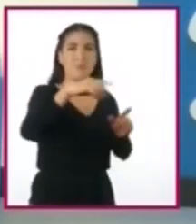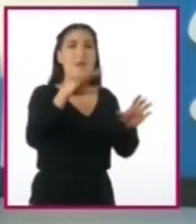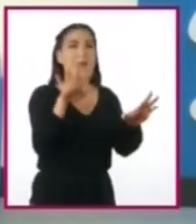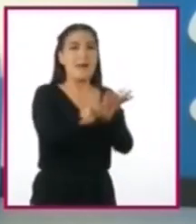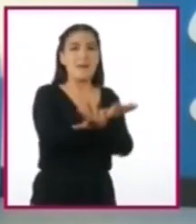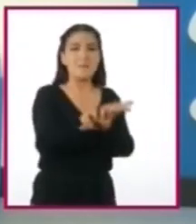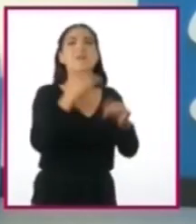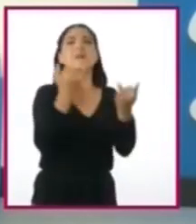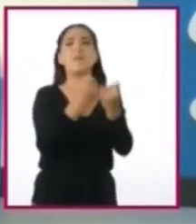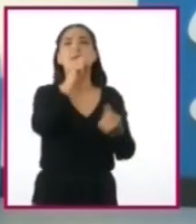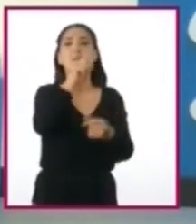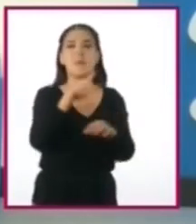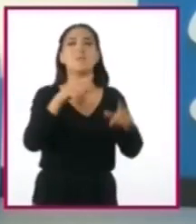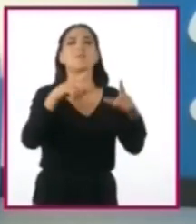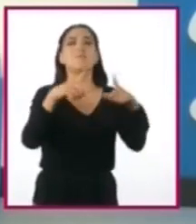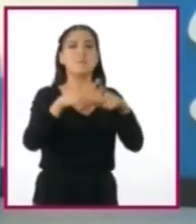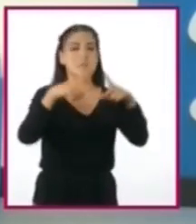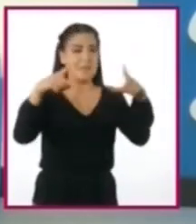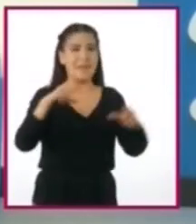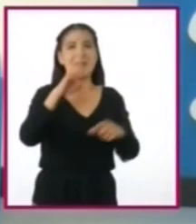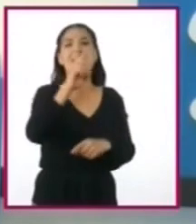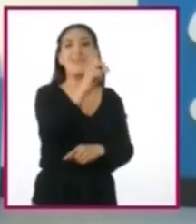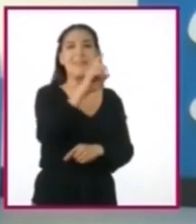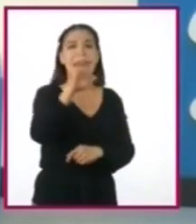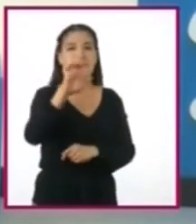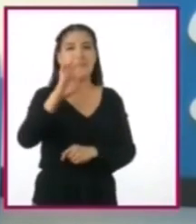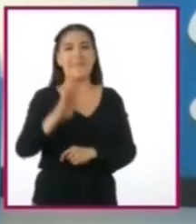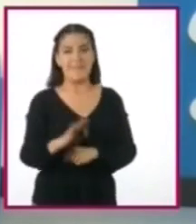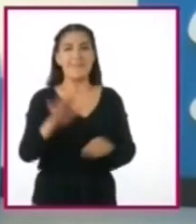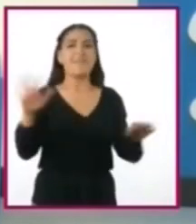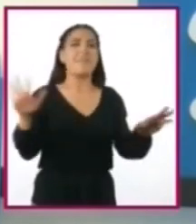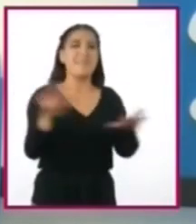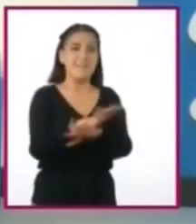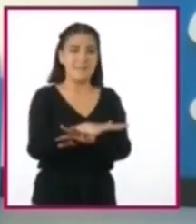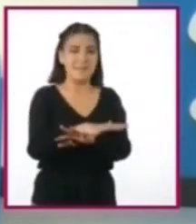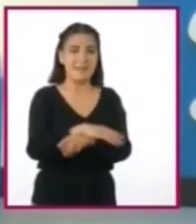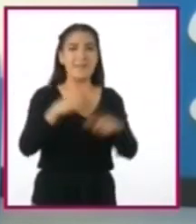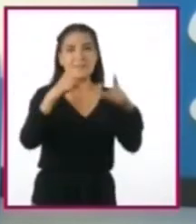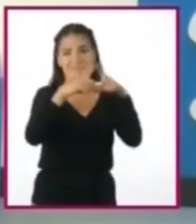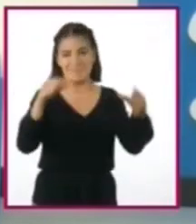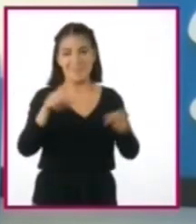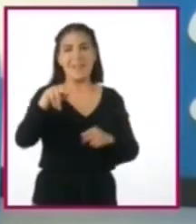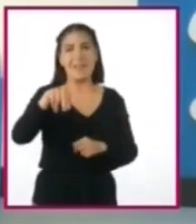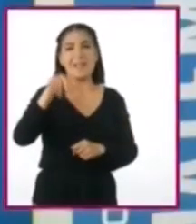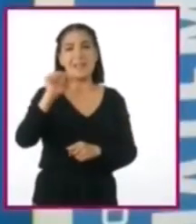también el tamaño del triángulo DEF, o sea, el triángulo de Napoleón.